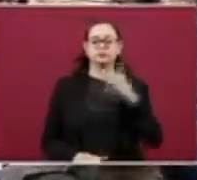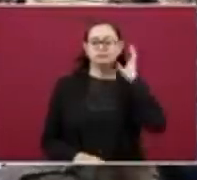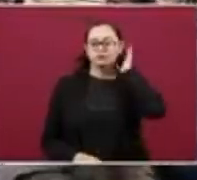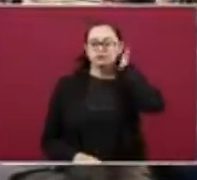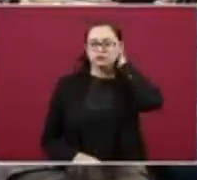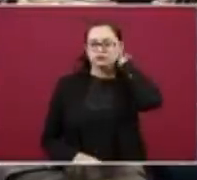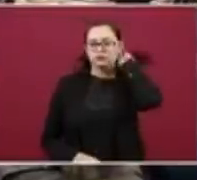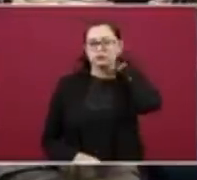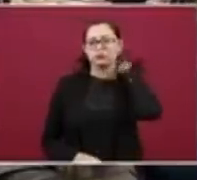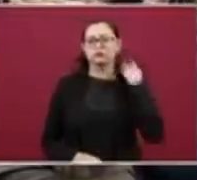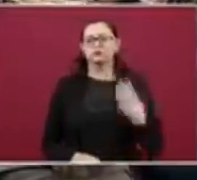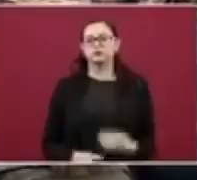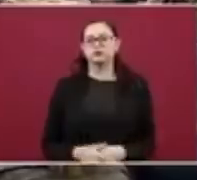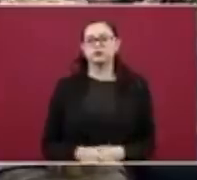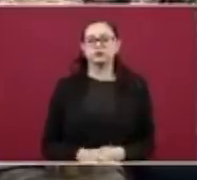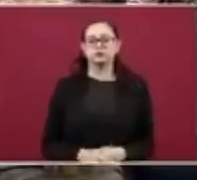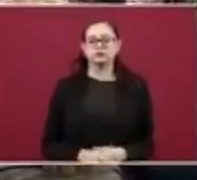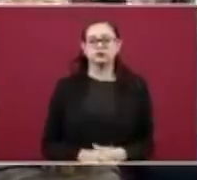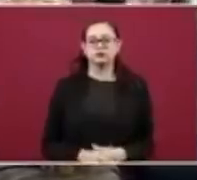Ya dijimos que primera fila.